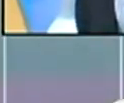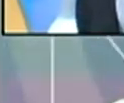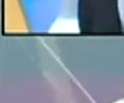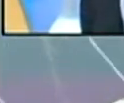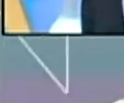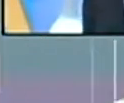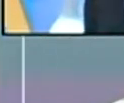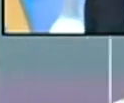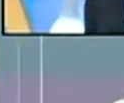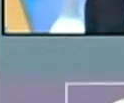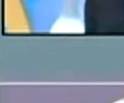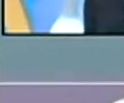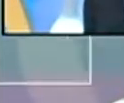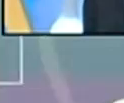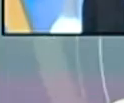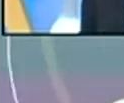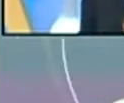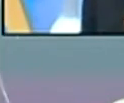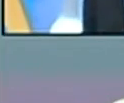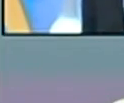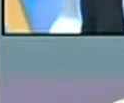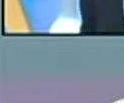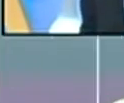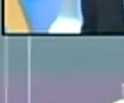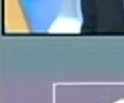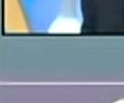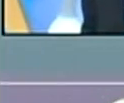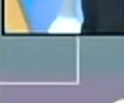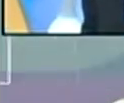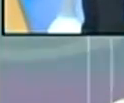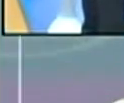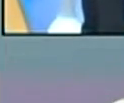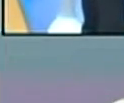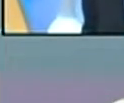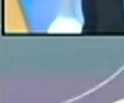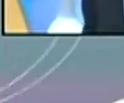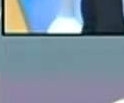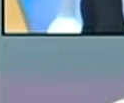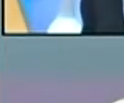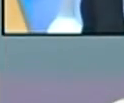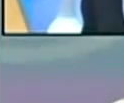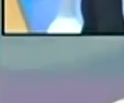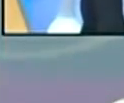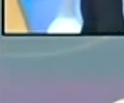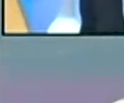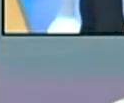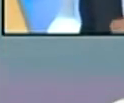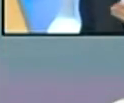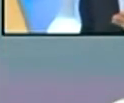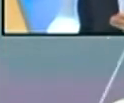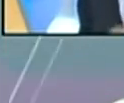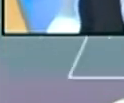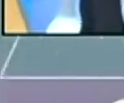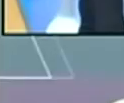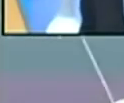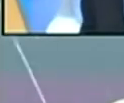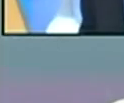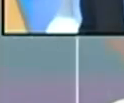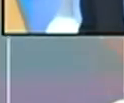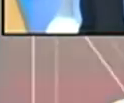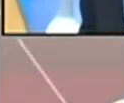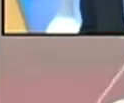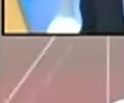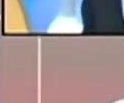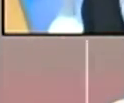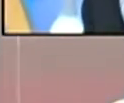15% más te aumentamos. Se viene aumento en la medicina prepaga, también de un 20%. Se viene aumento del subte a mediados de